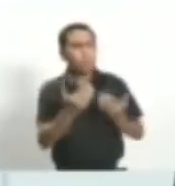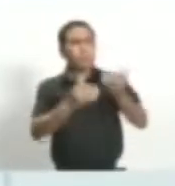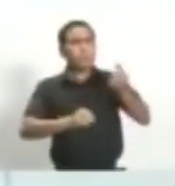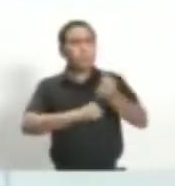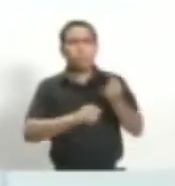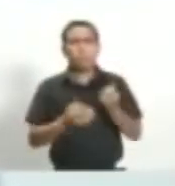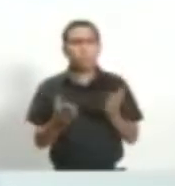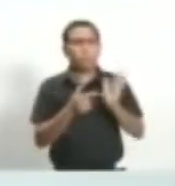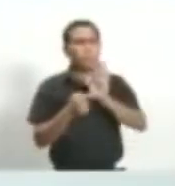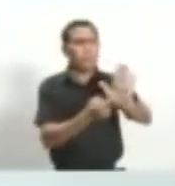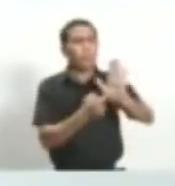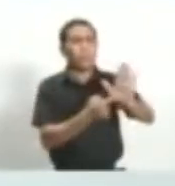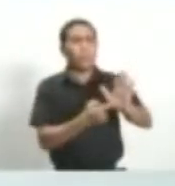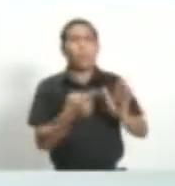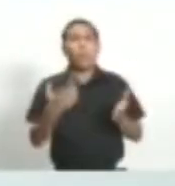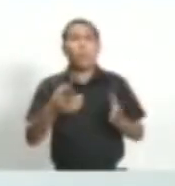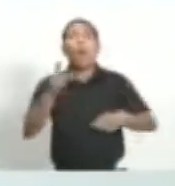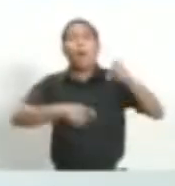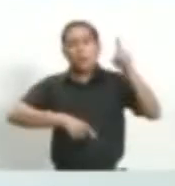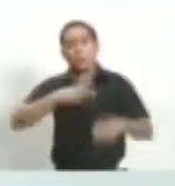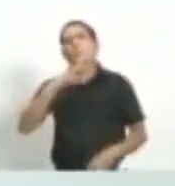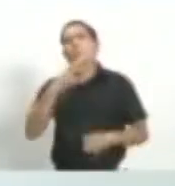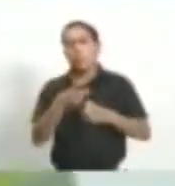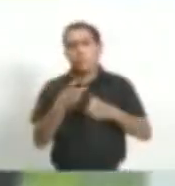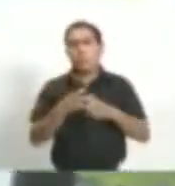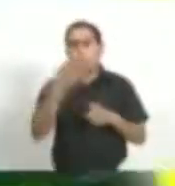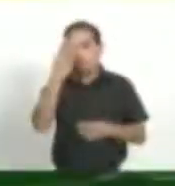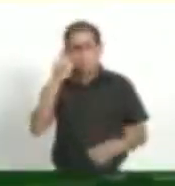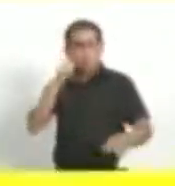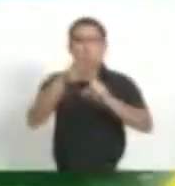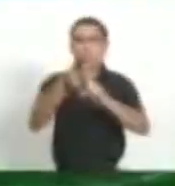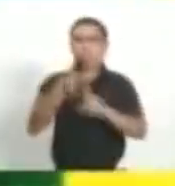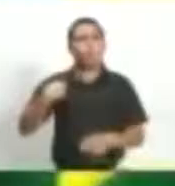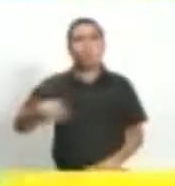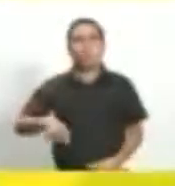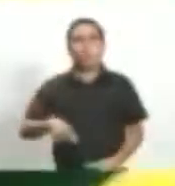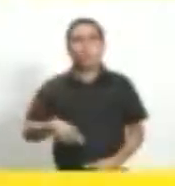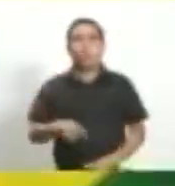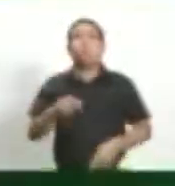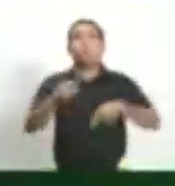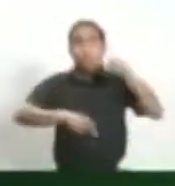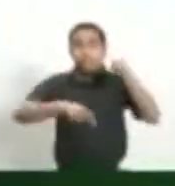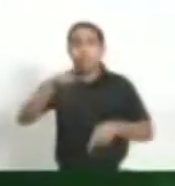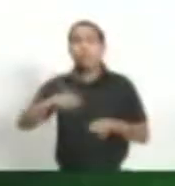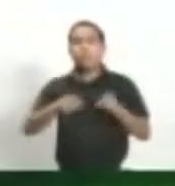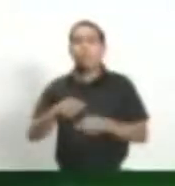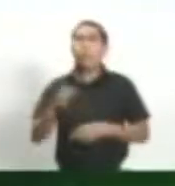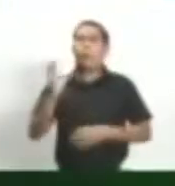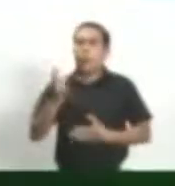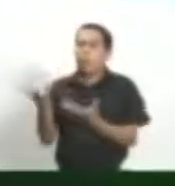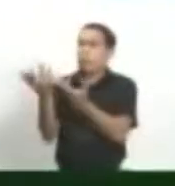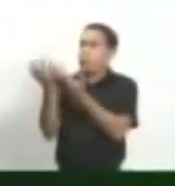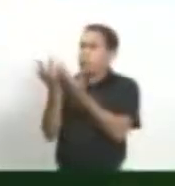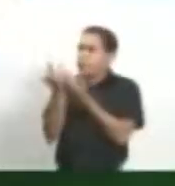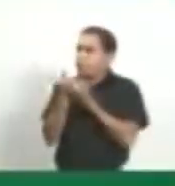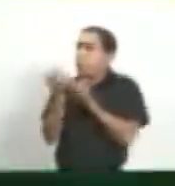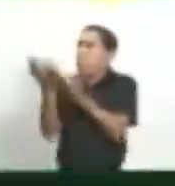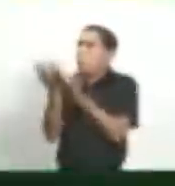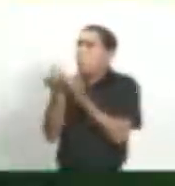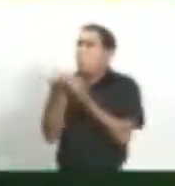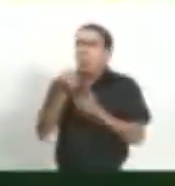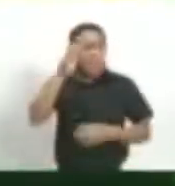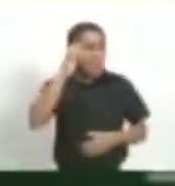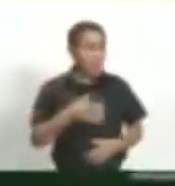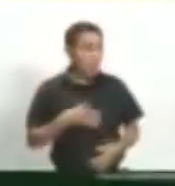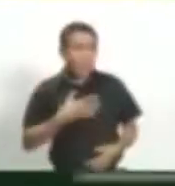posiciones de algunos sectores no es posible, porque no sería objetivo. Con alguna frecuencia recibimos mensajes con la intención de